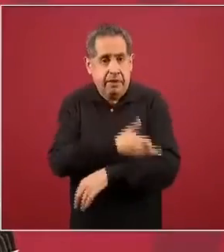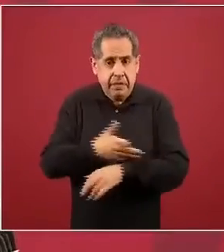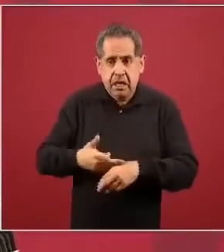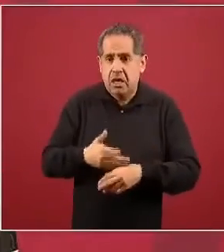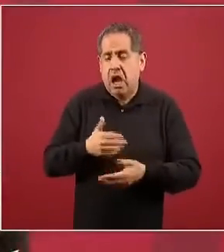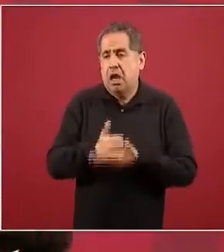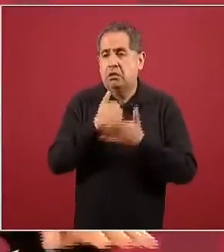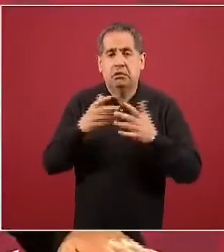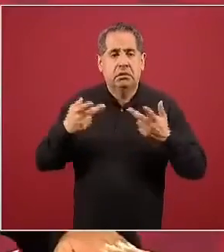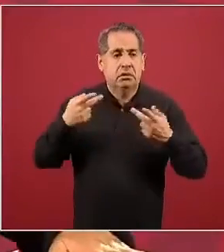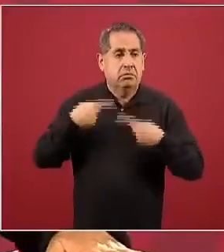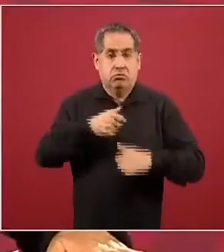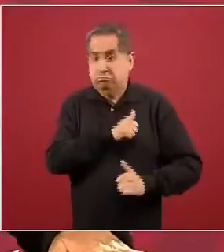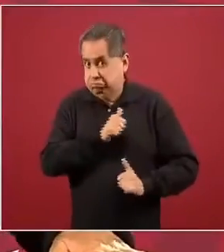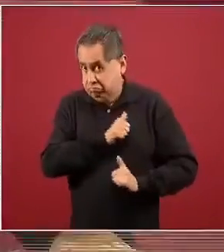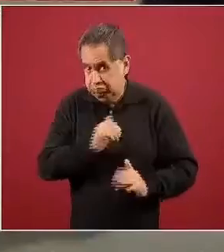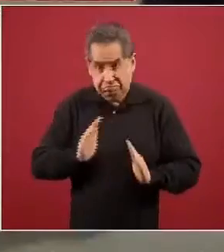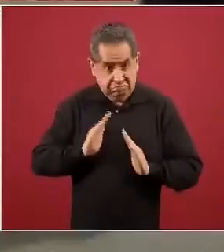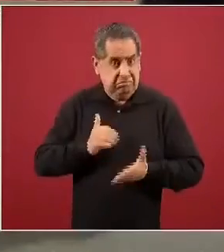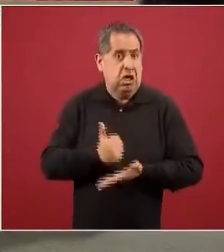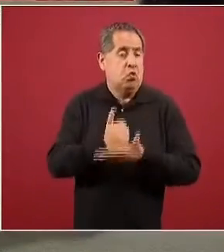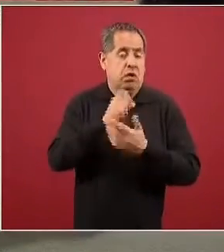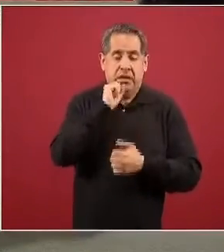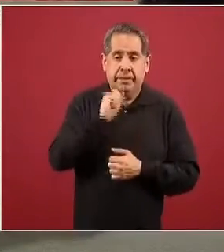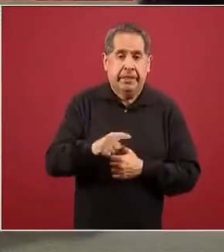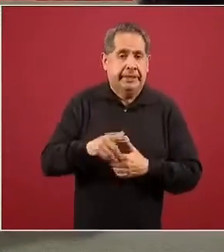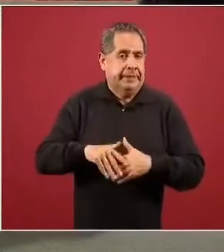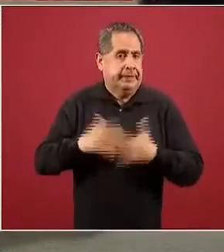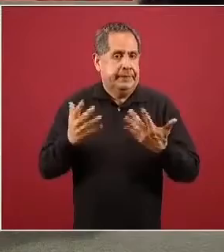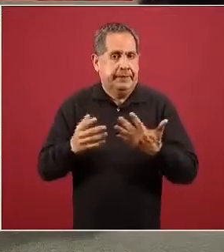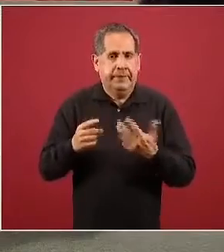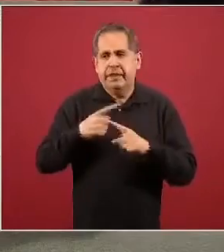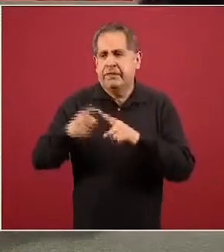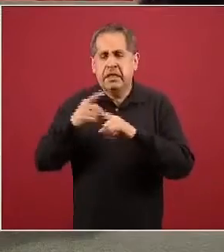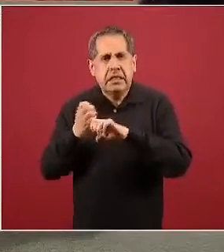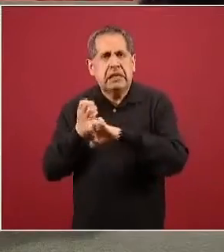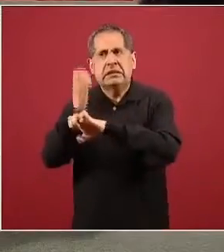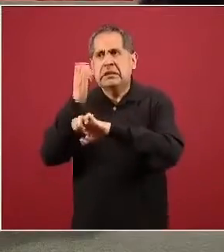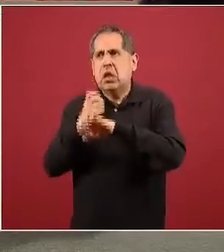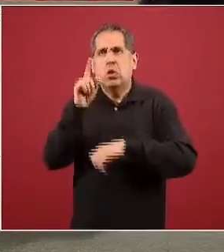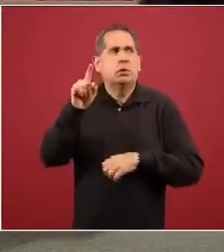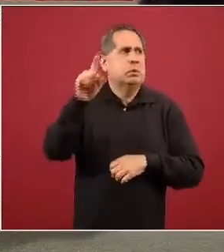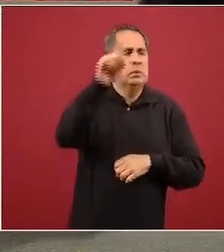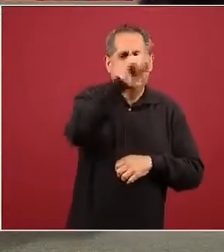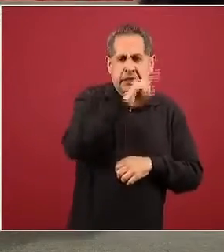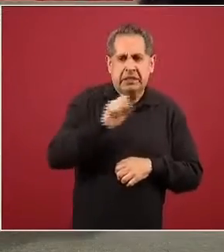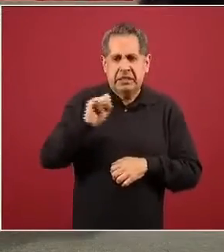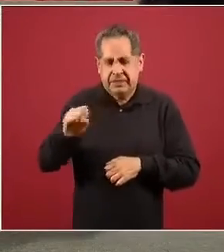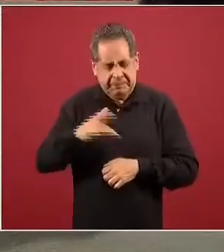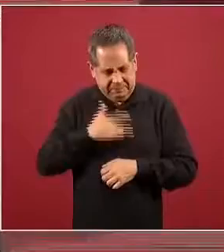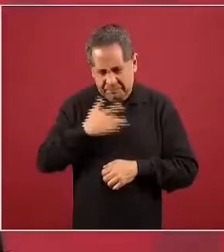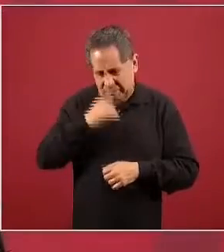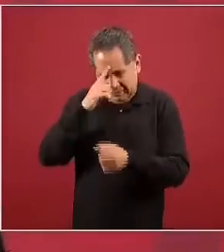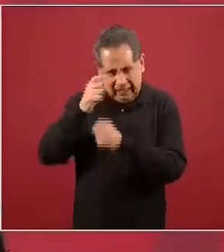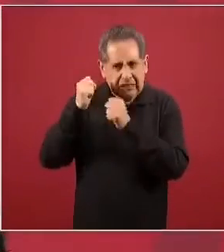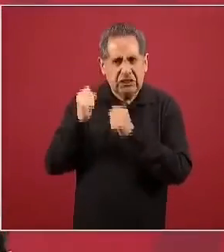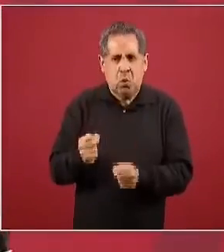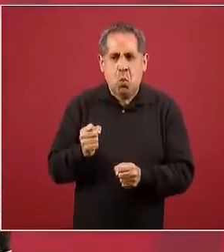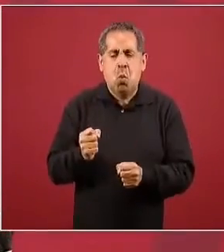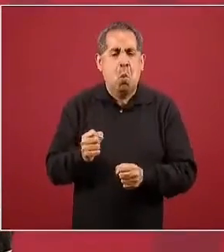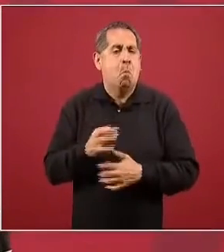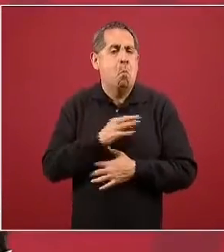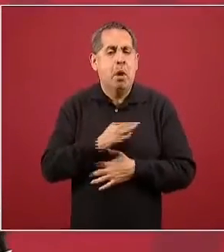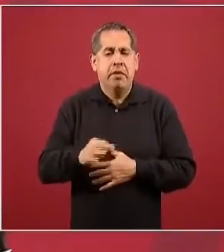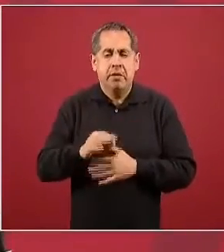familia, de las Fuerzas Armadas, de manera de todos los estados de la República, que estamos seguros